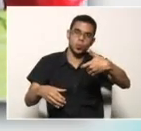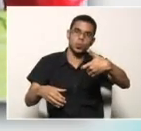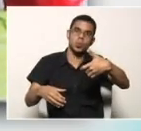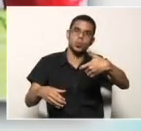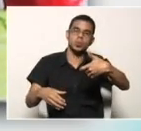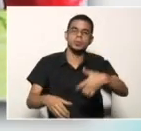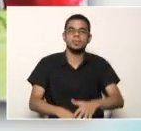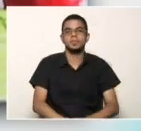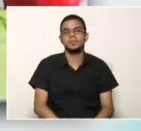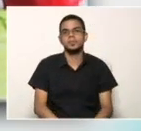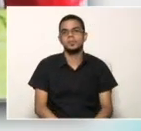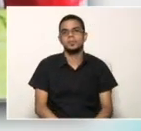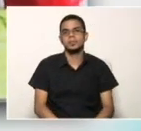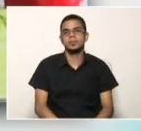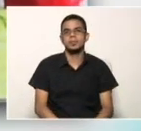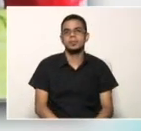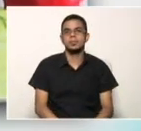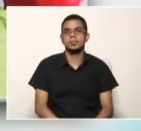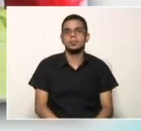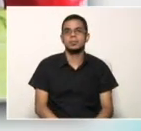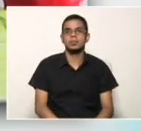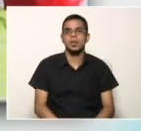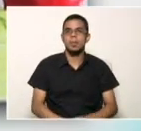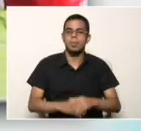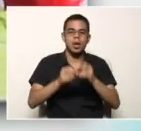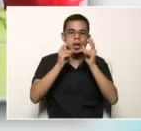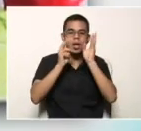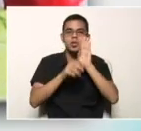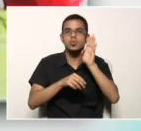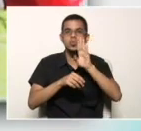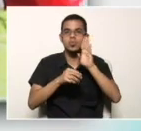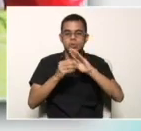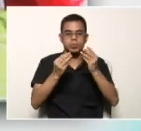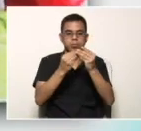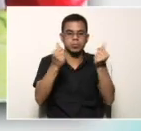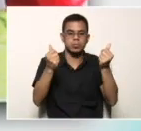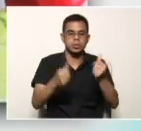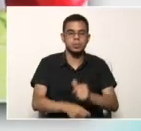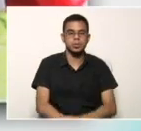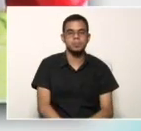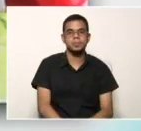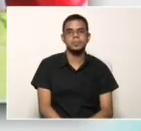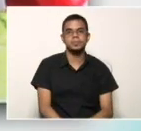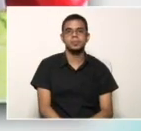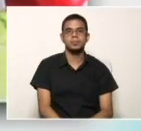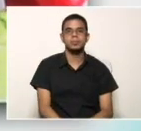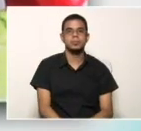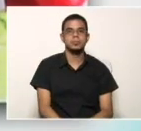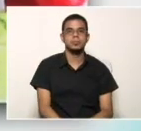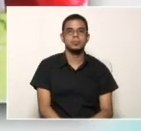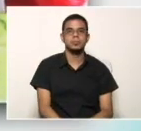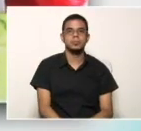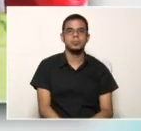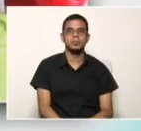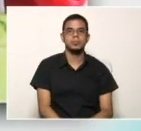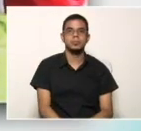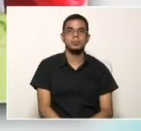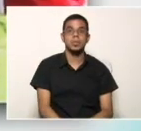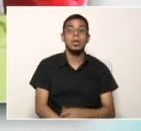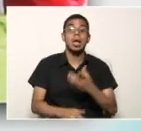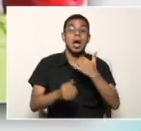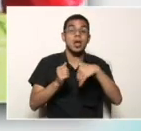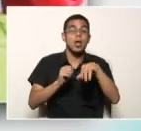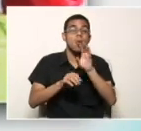hasta liberarlo de todo el polvo. Este tipo de fan cooler tenemos que tener mucho cuidado